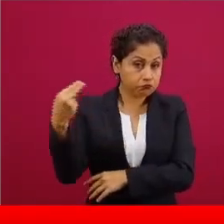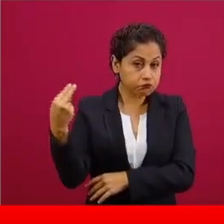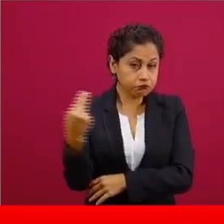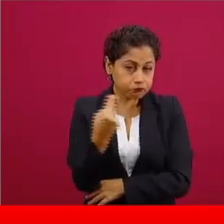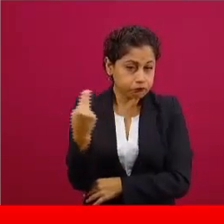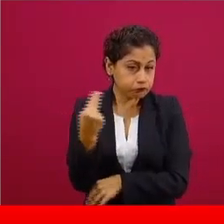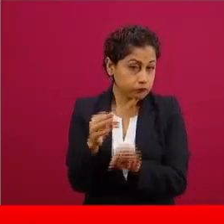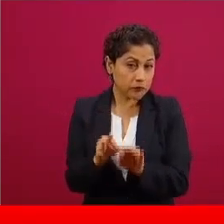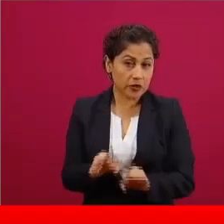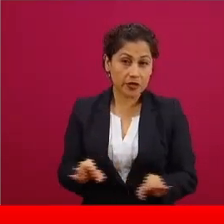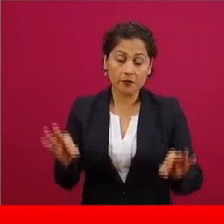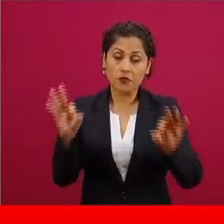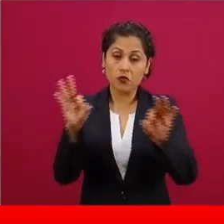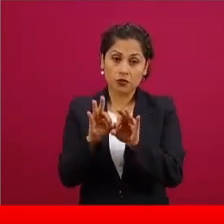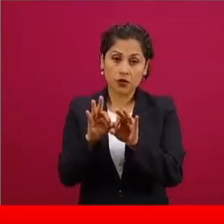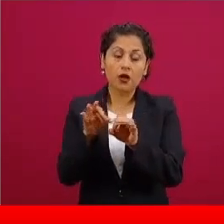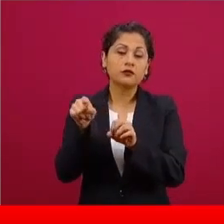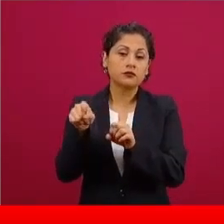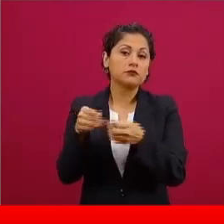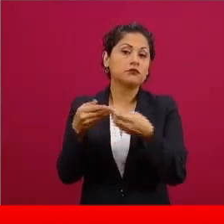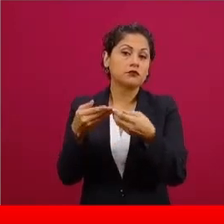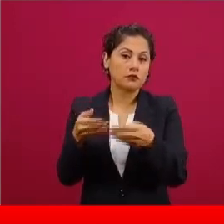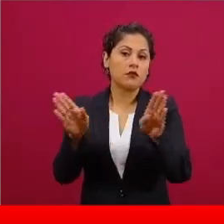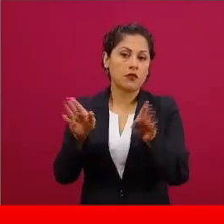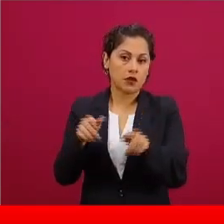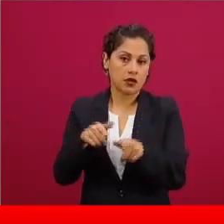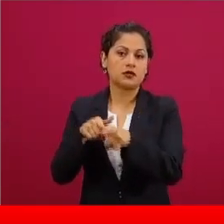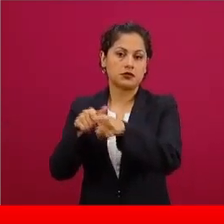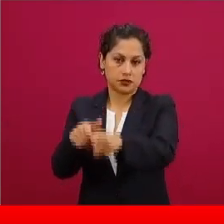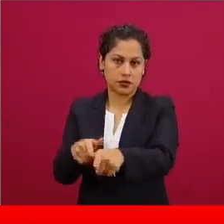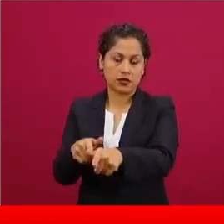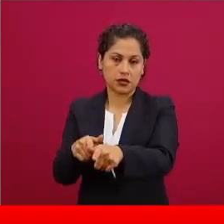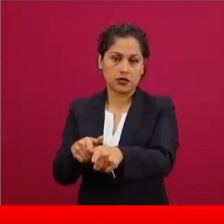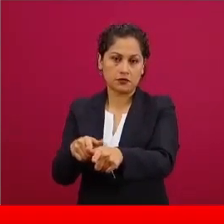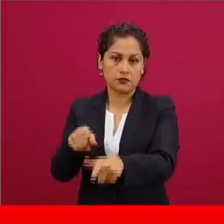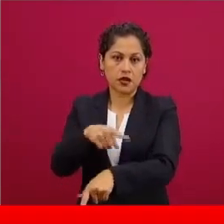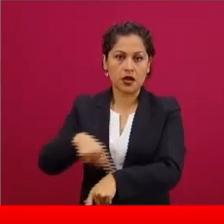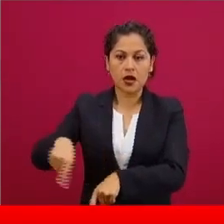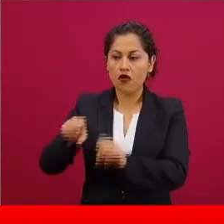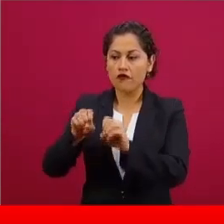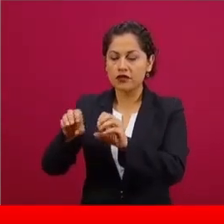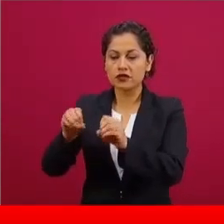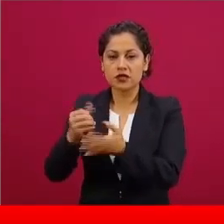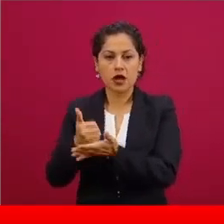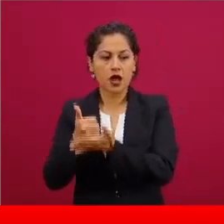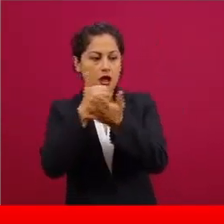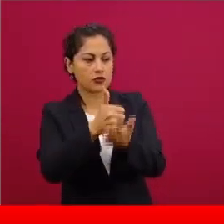para el beneficio de la gente